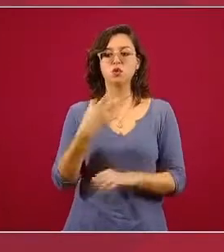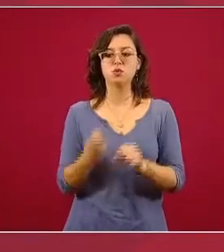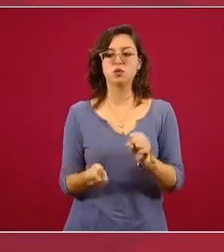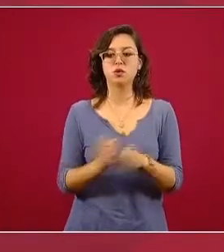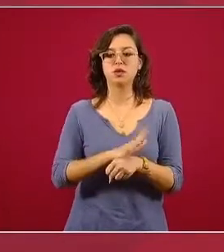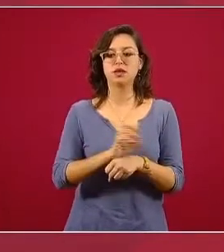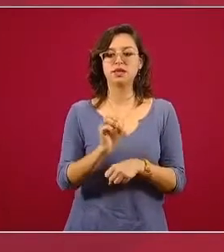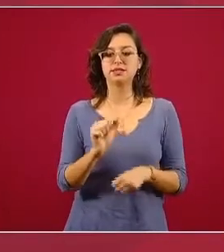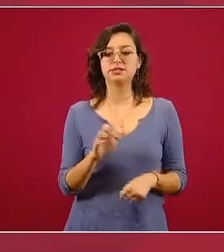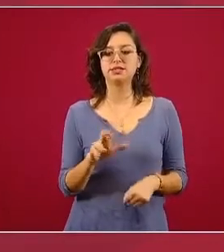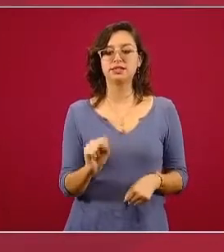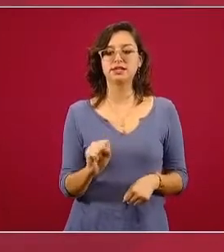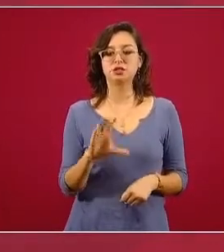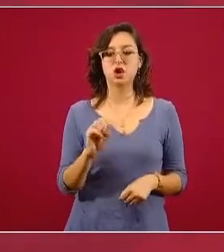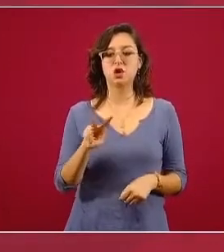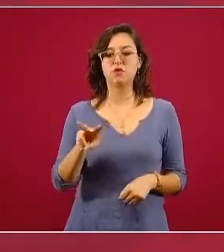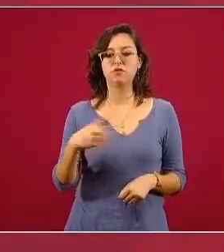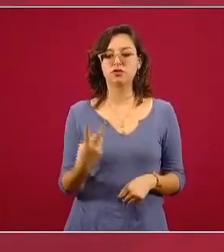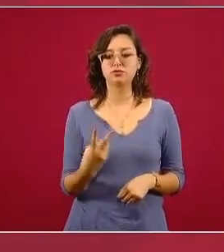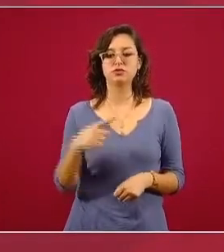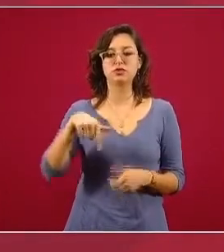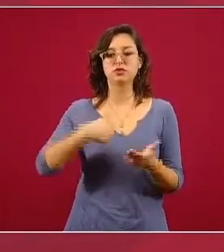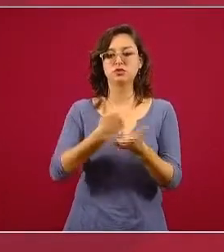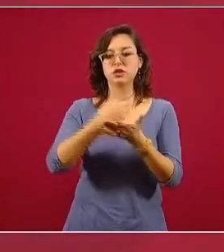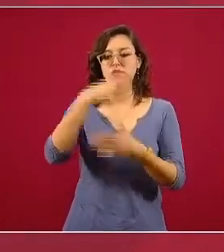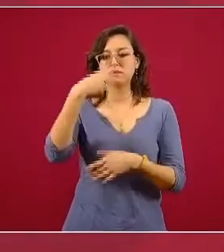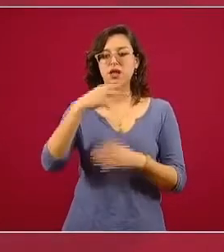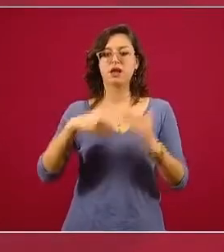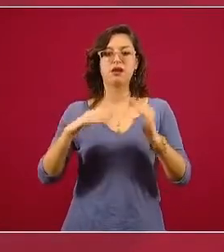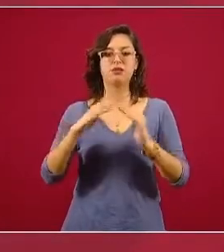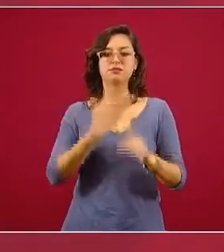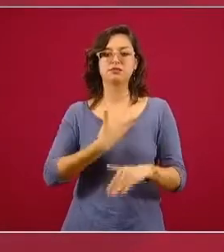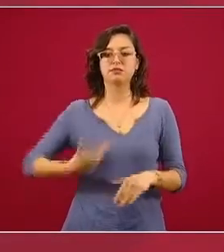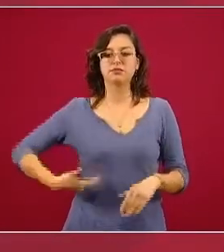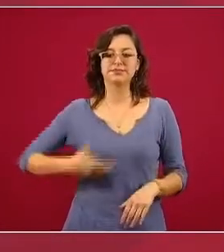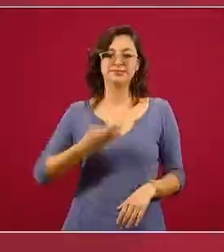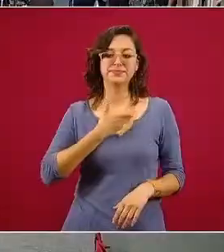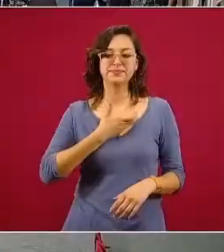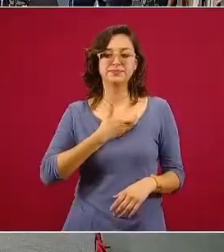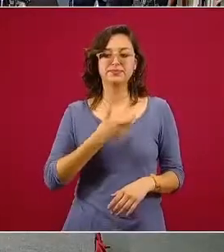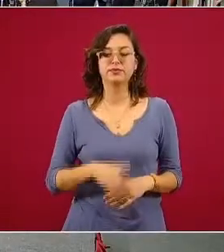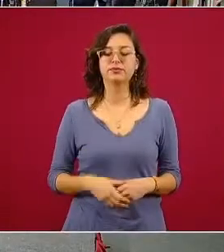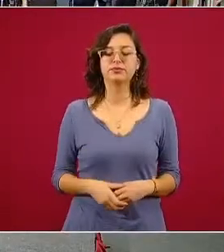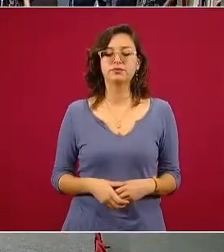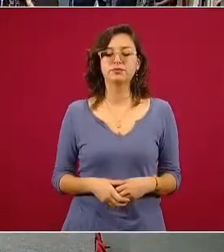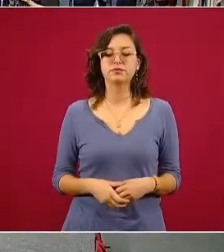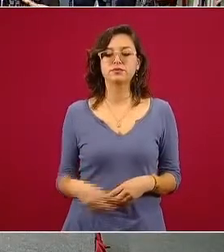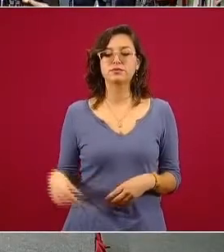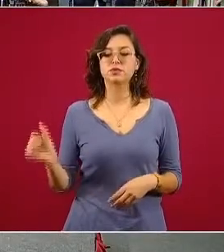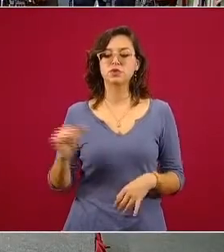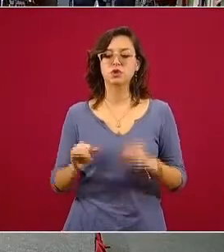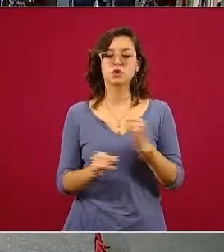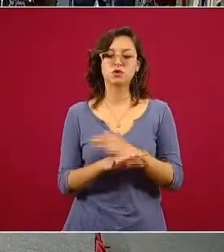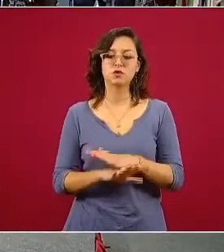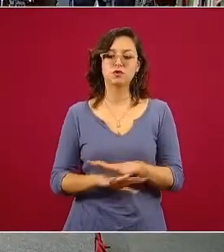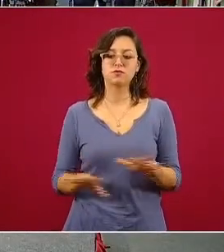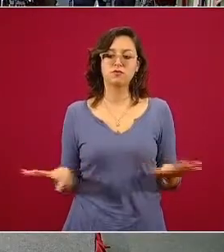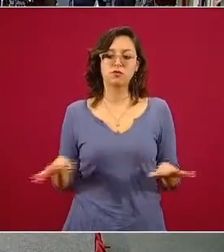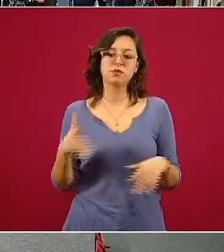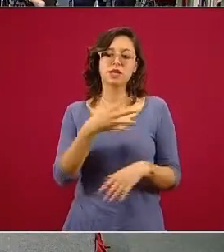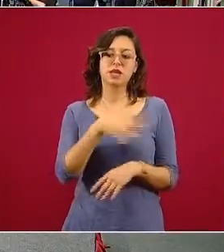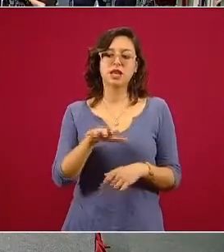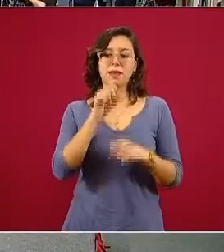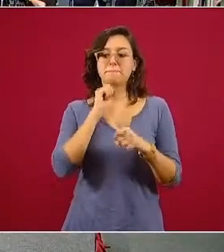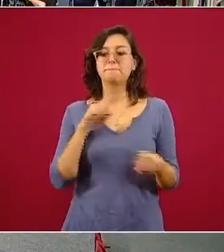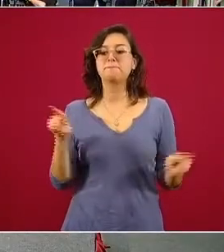coronavirus SARS-CoV-2, y estamos en la Ciudad de México, en el Palacio Nacional. Hoy vamos a tener el informe técnico y